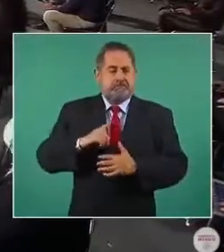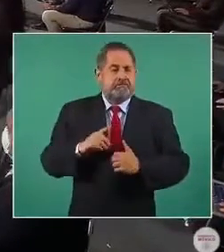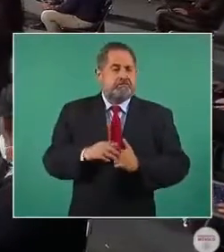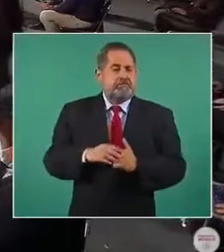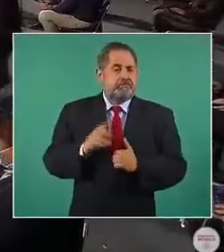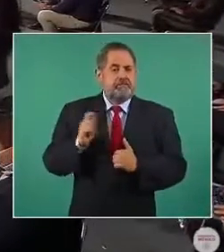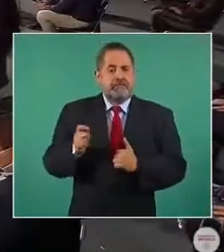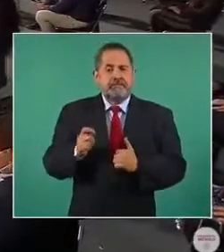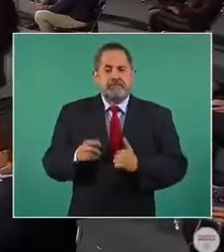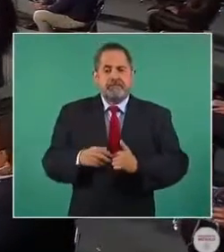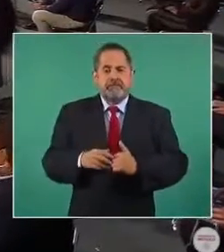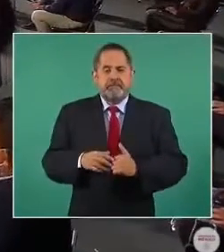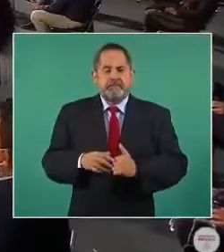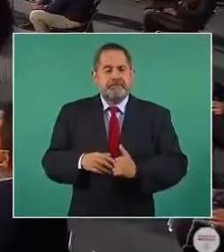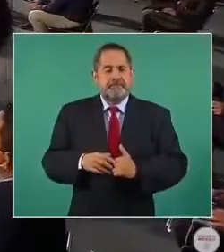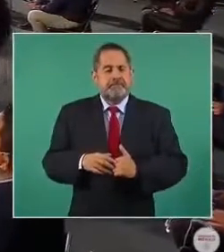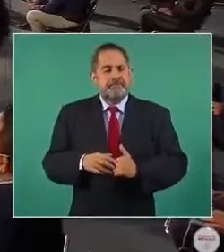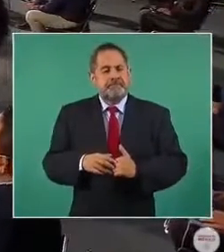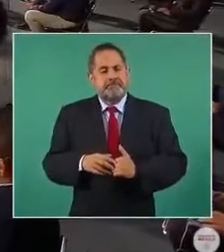no